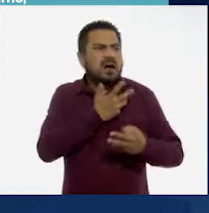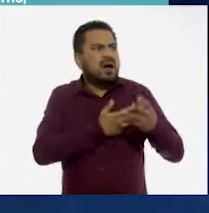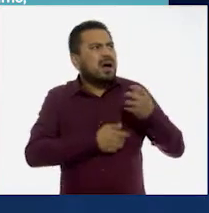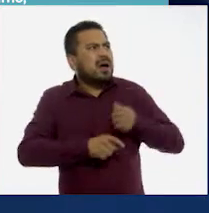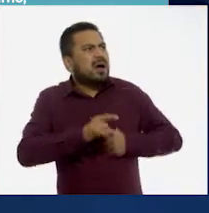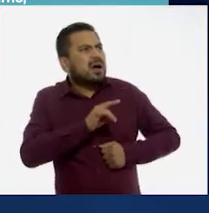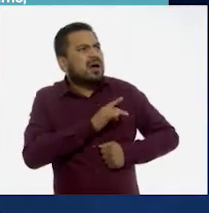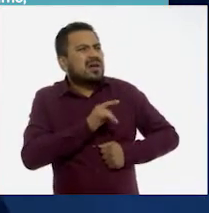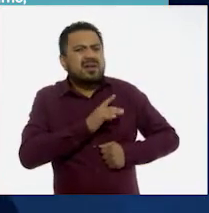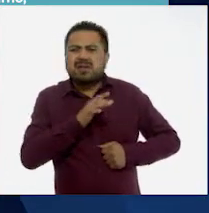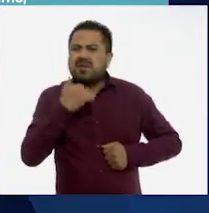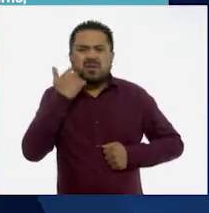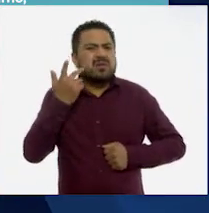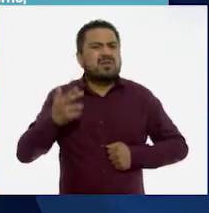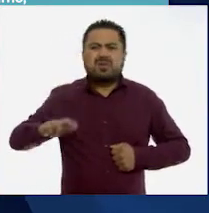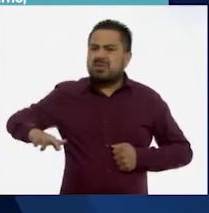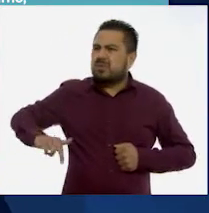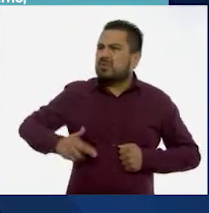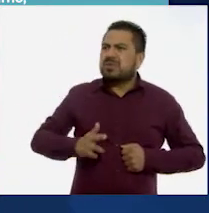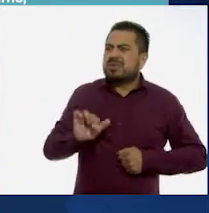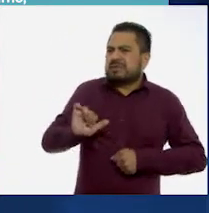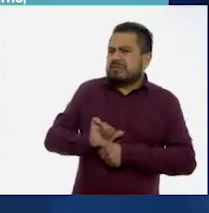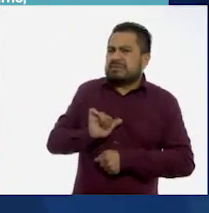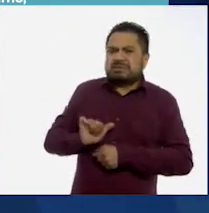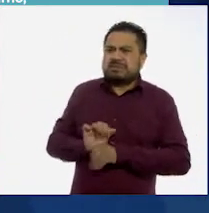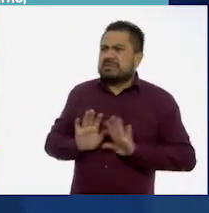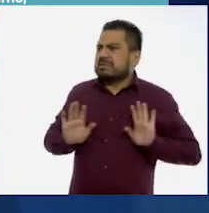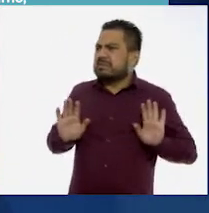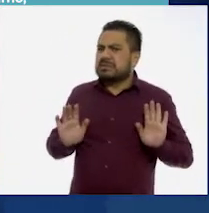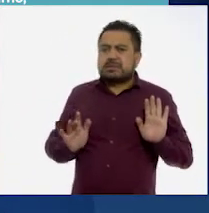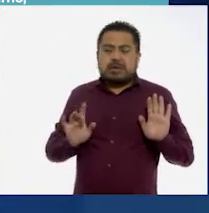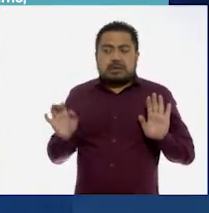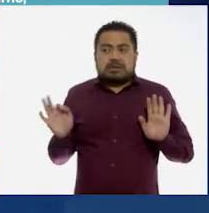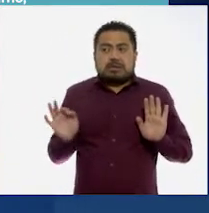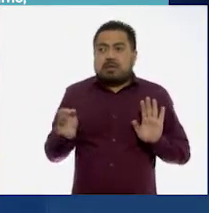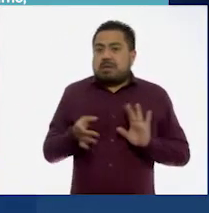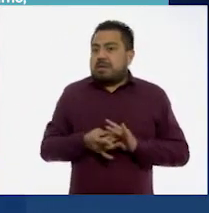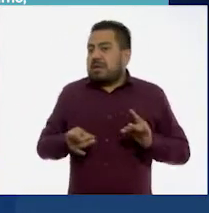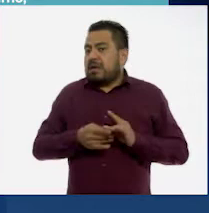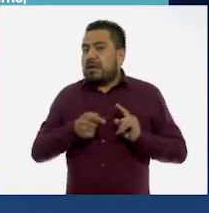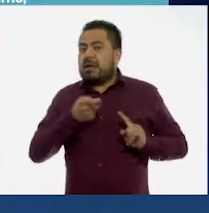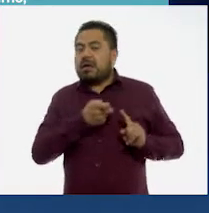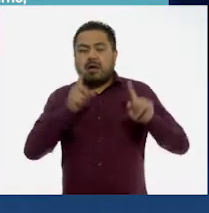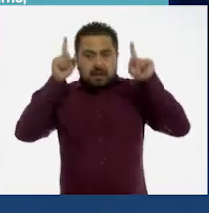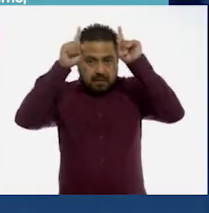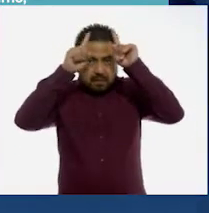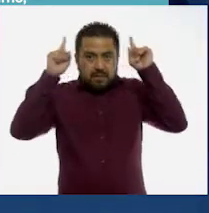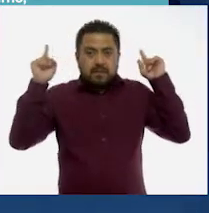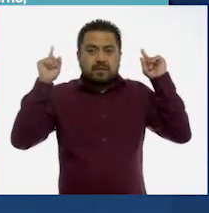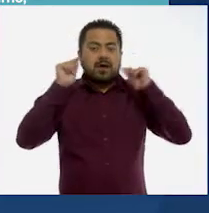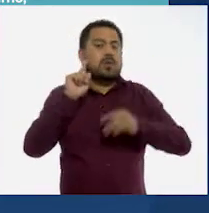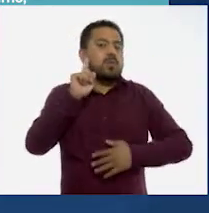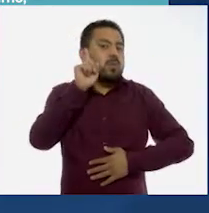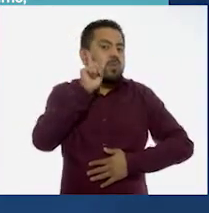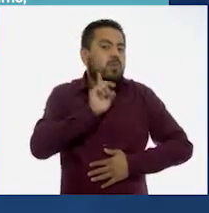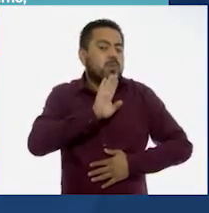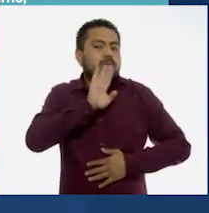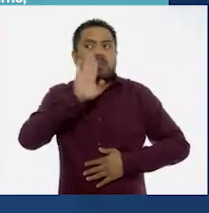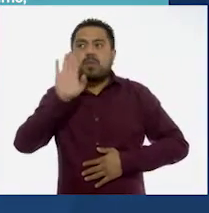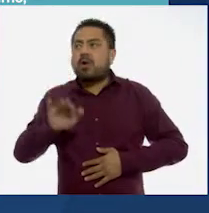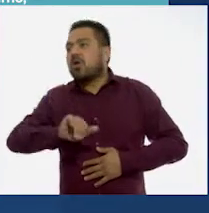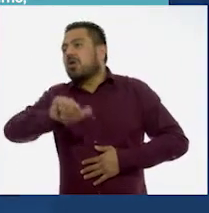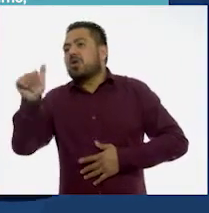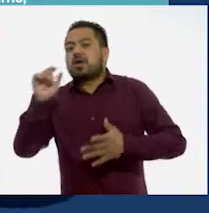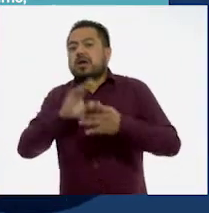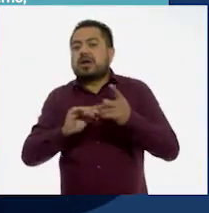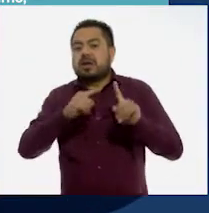ya no querían pasar por aquellos lugares, pues corría el rumor de que era la enfermera muerta. Otros cuentan que en la